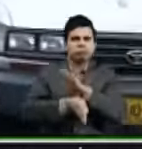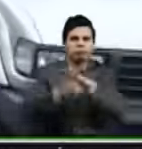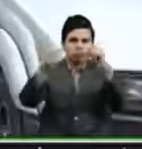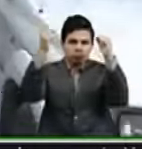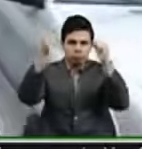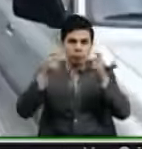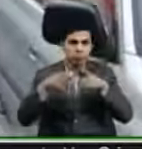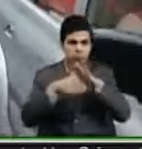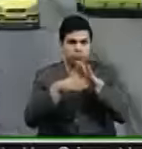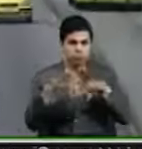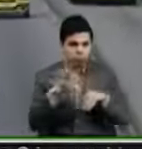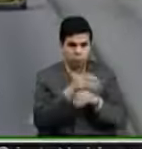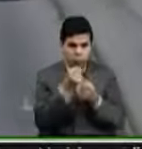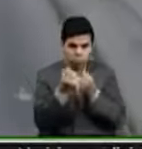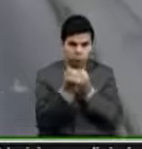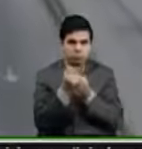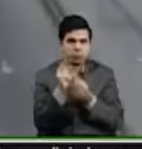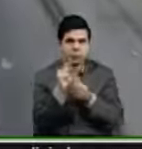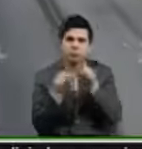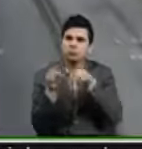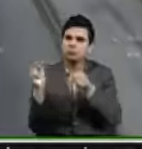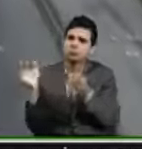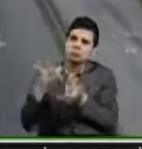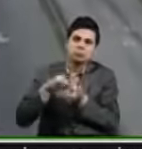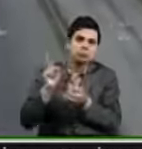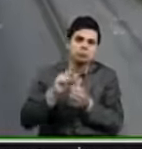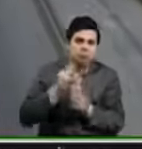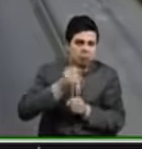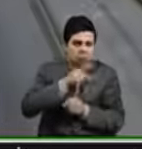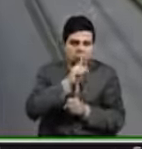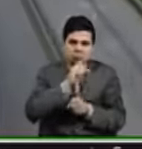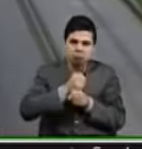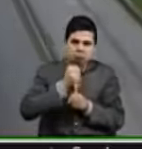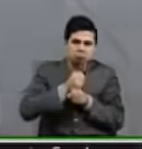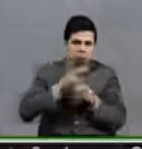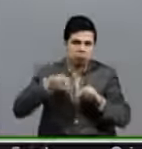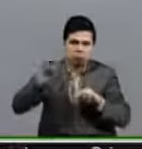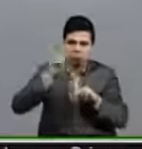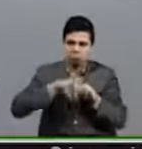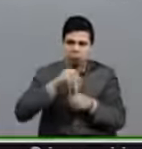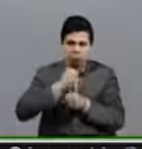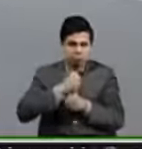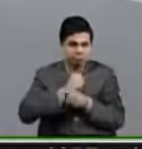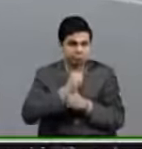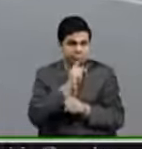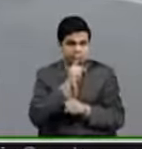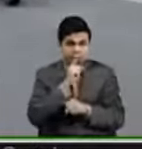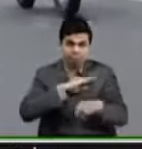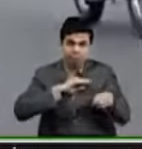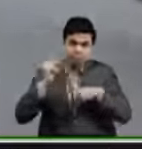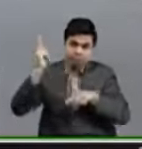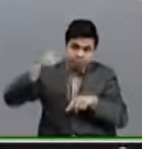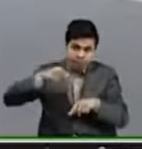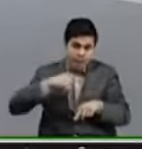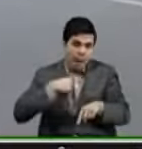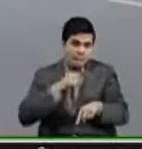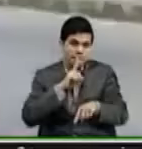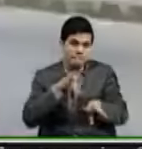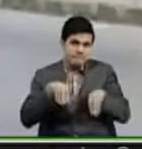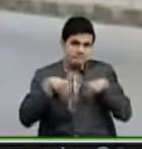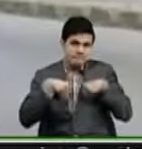todo el gremio de taxistas. Los que no asistieron decidieron trabajar en completa normalidad y creer en lo dicho por el alcalde de